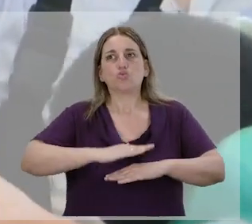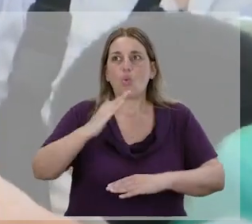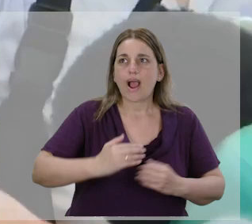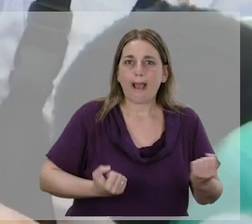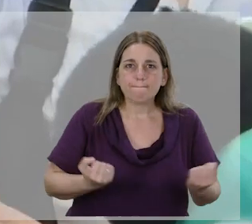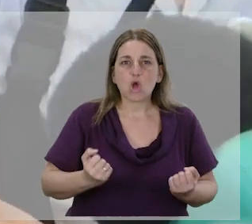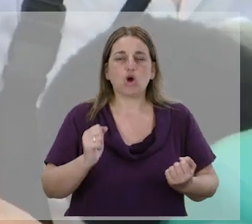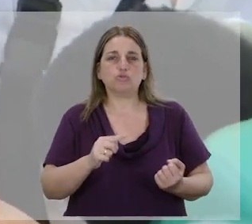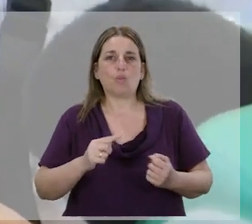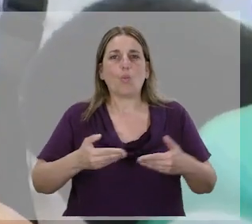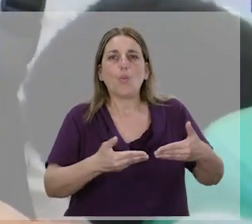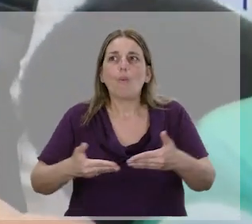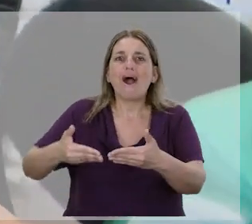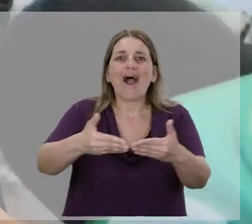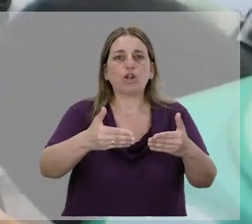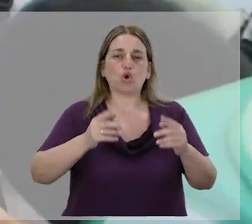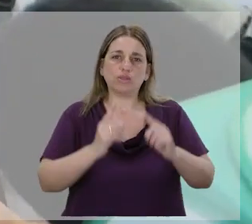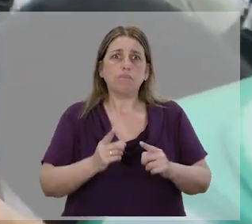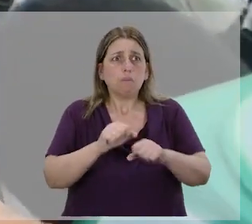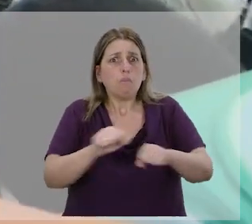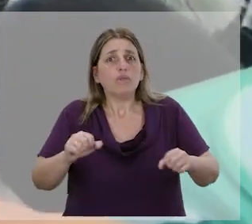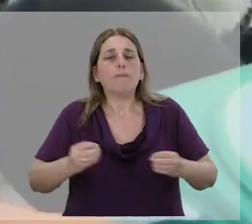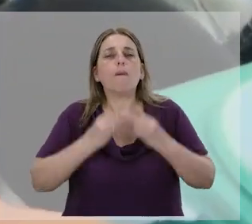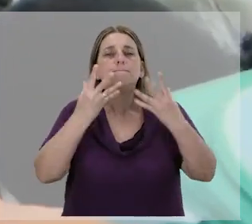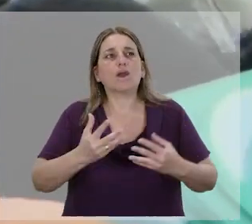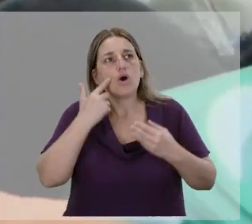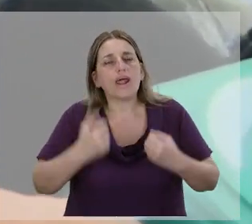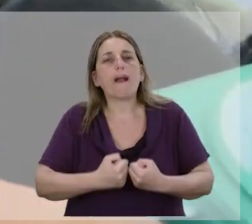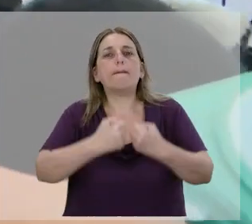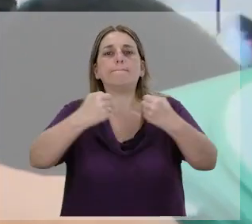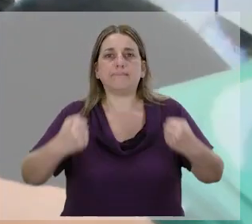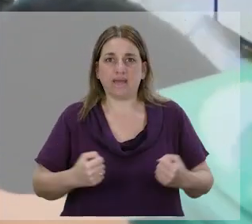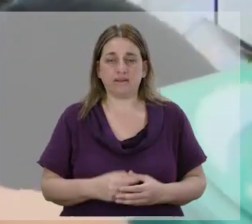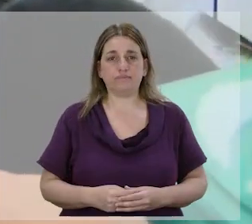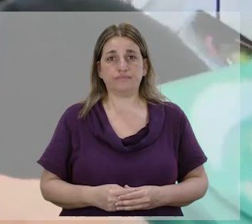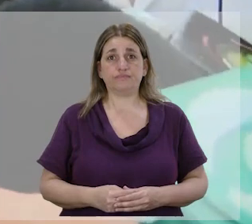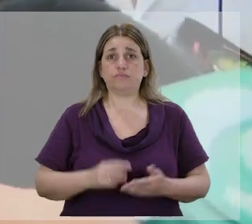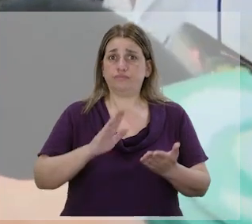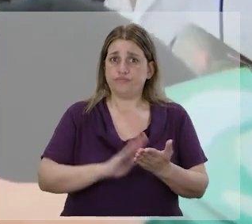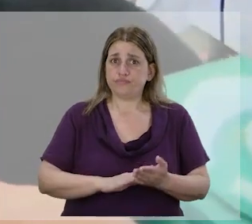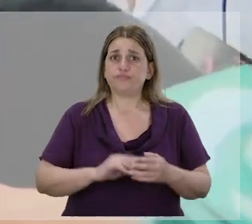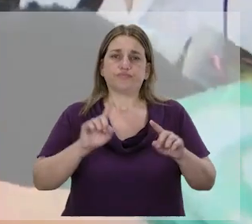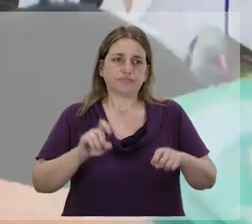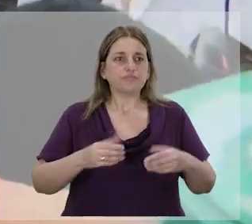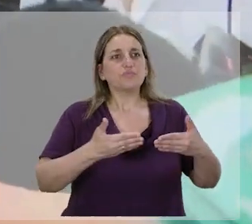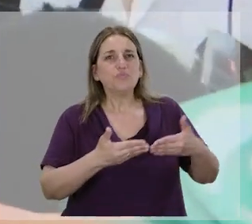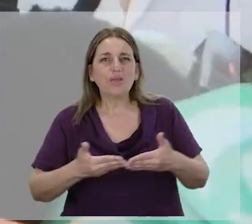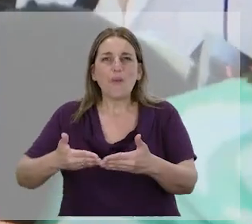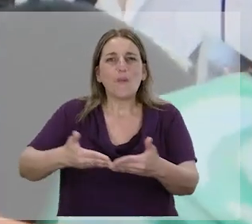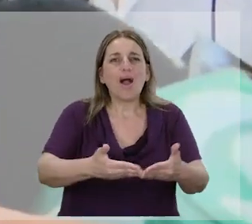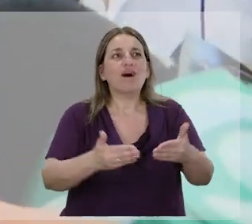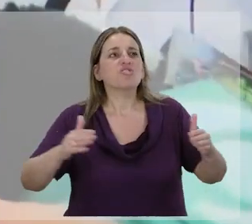tiene camiones, que tienen barcos y que podemos mejorar y ampliar con respecto a